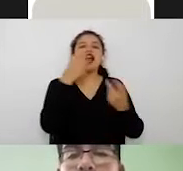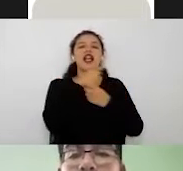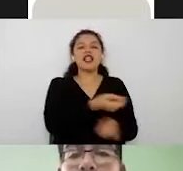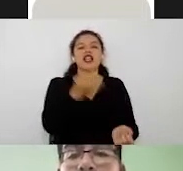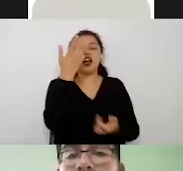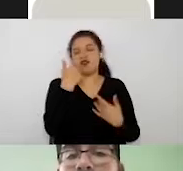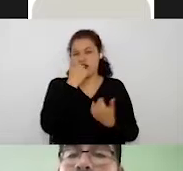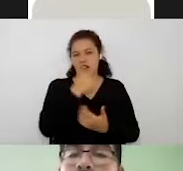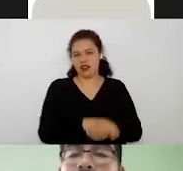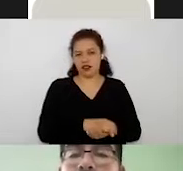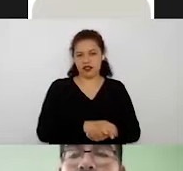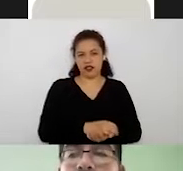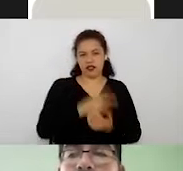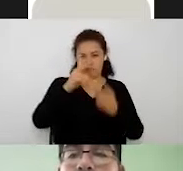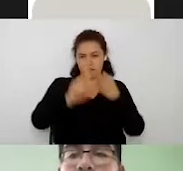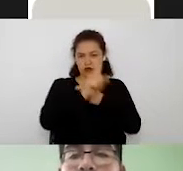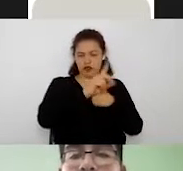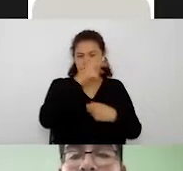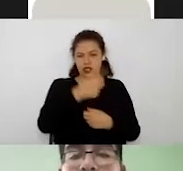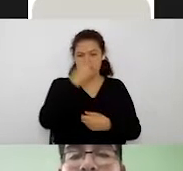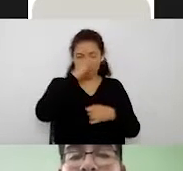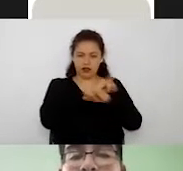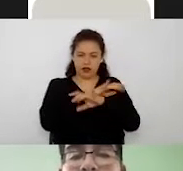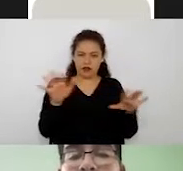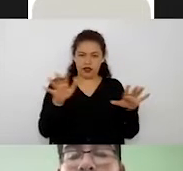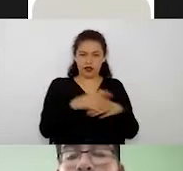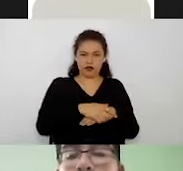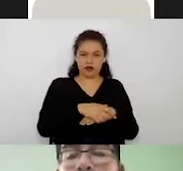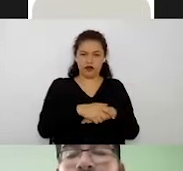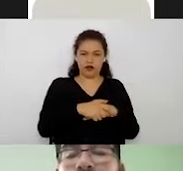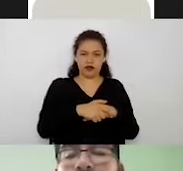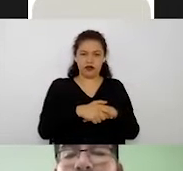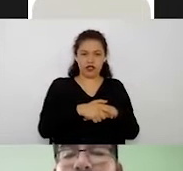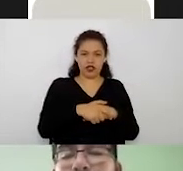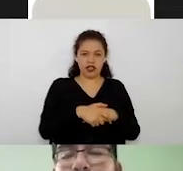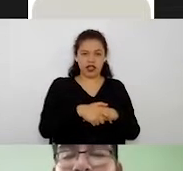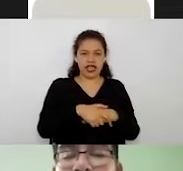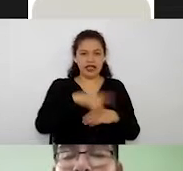El problema es ese, el problema es que la desinformación y que por el momento en el